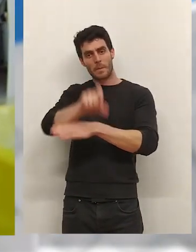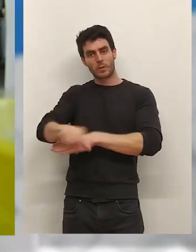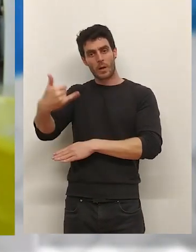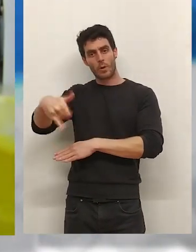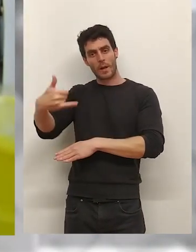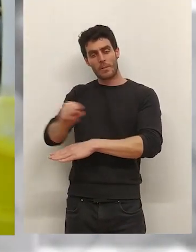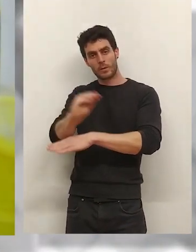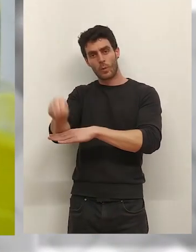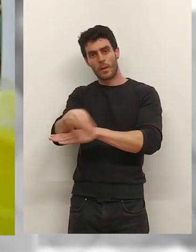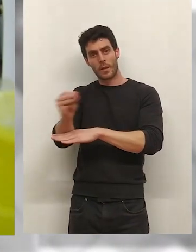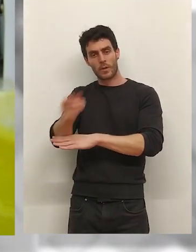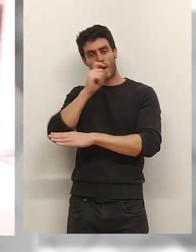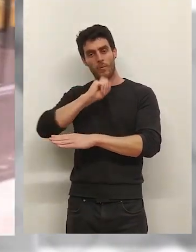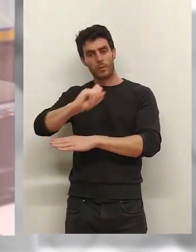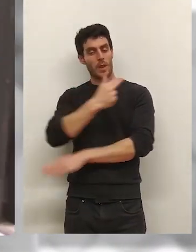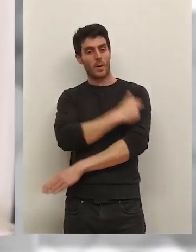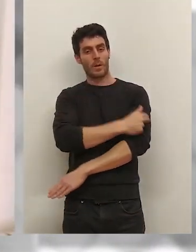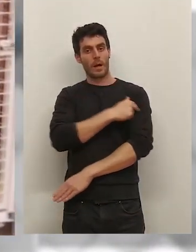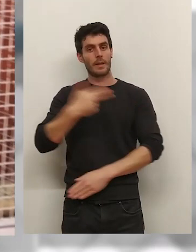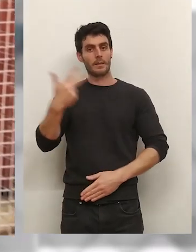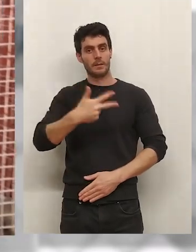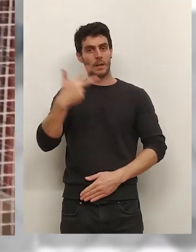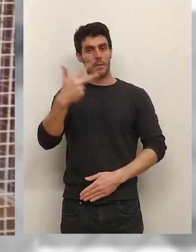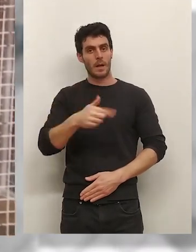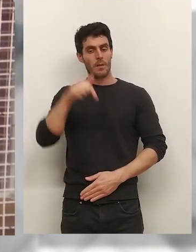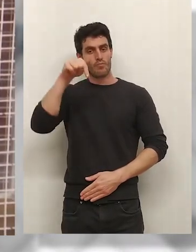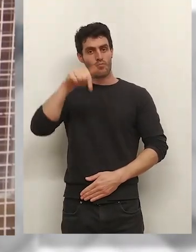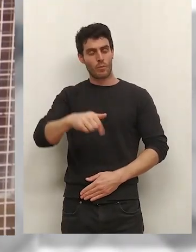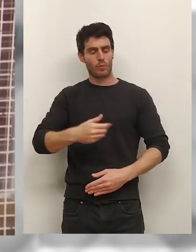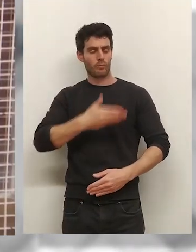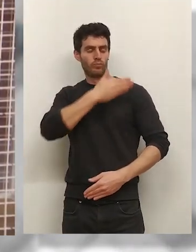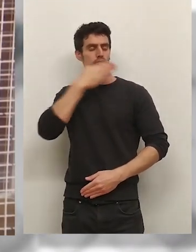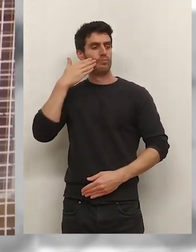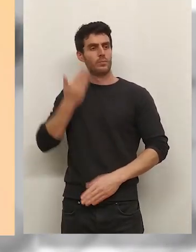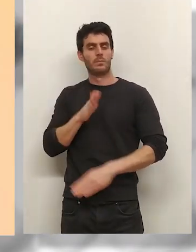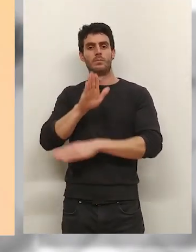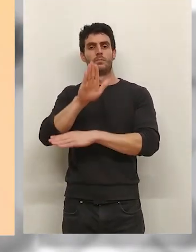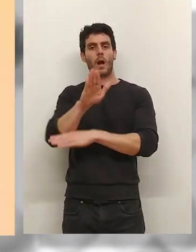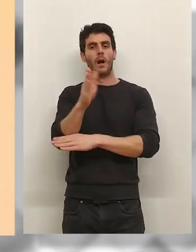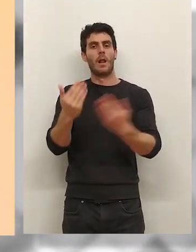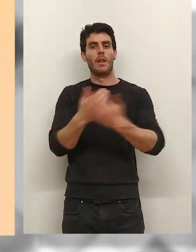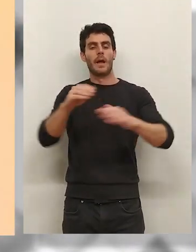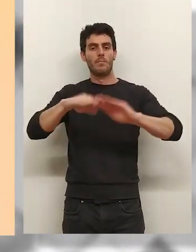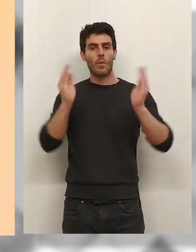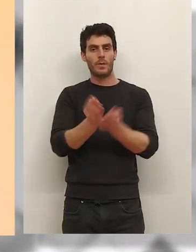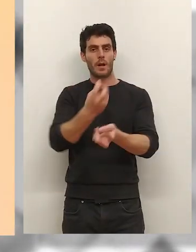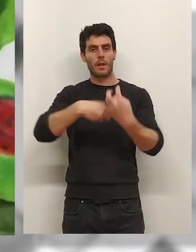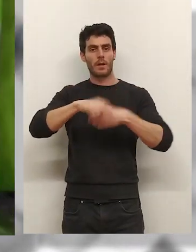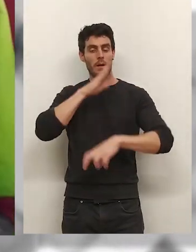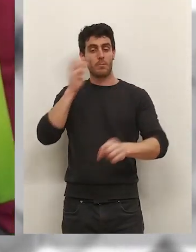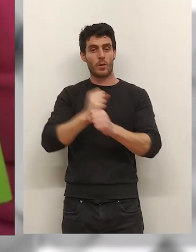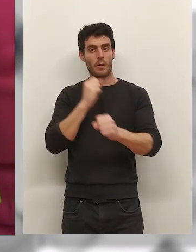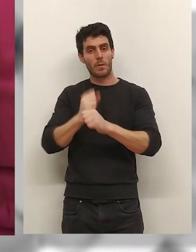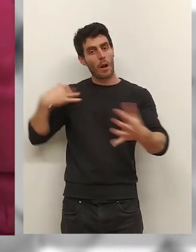las personas vulnerables. La Fundación Caritas Chavicar ha sacado hoy pecho en el Día Mundial del Reciclaje por